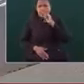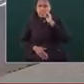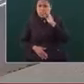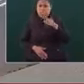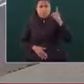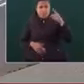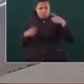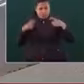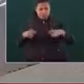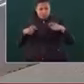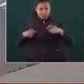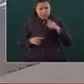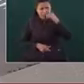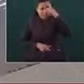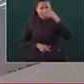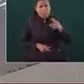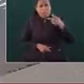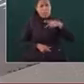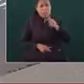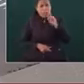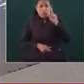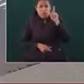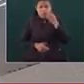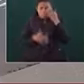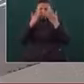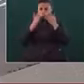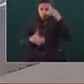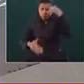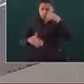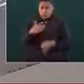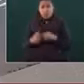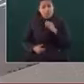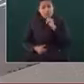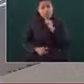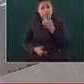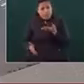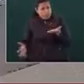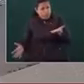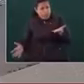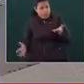cobrar un dineral. Pobre muchachos.